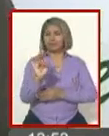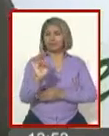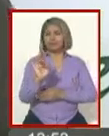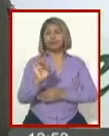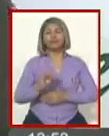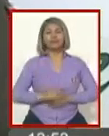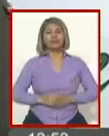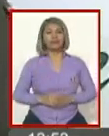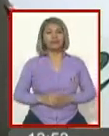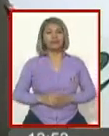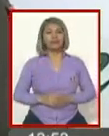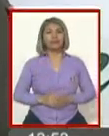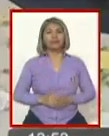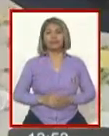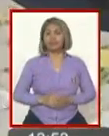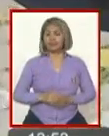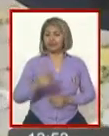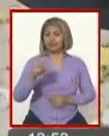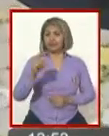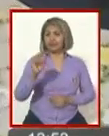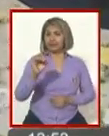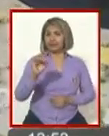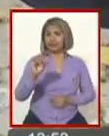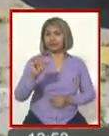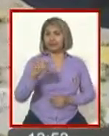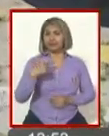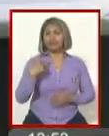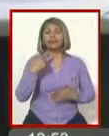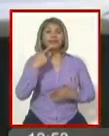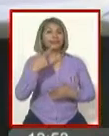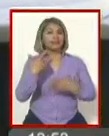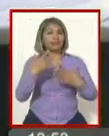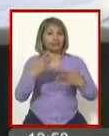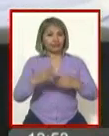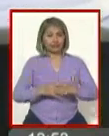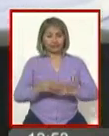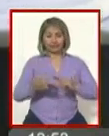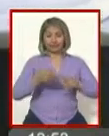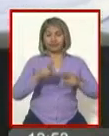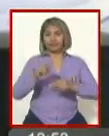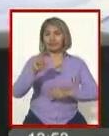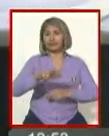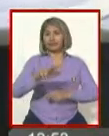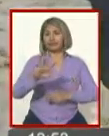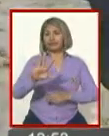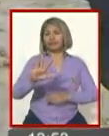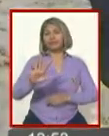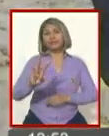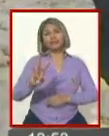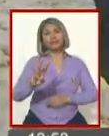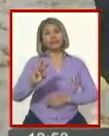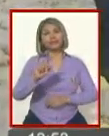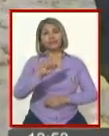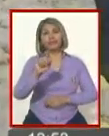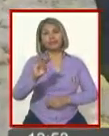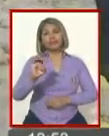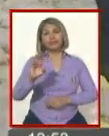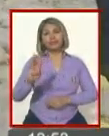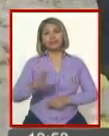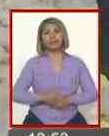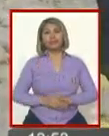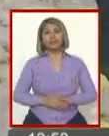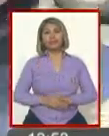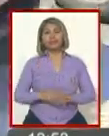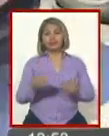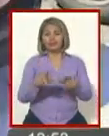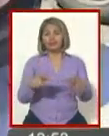2017. Es una vagoneta Toyota RAV4 guinda con placa 3615ZEB. En